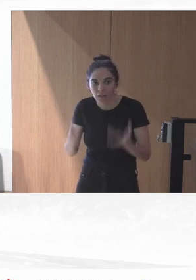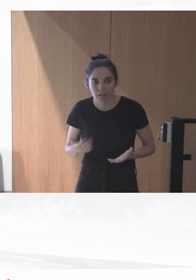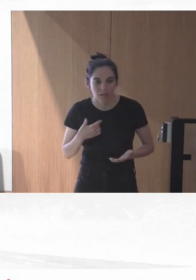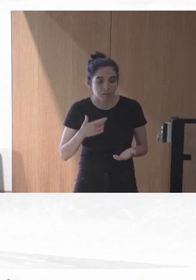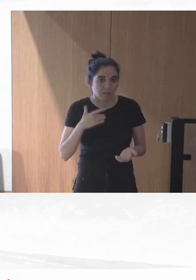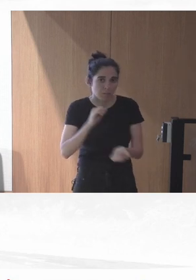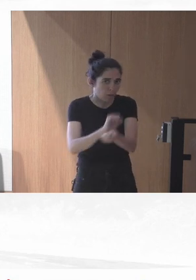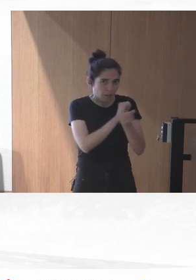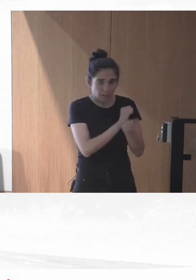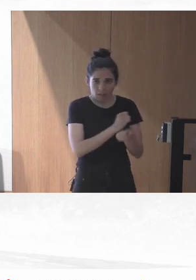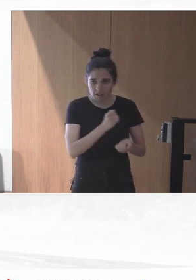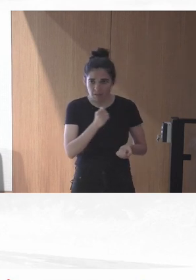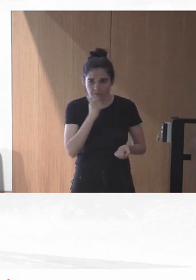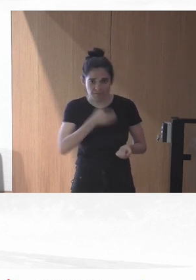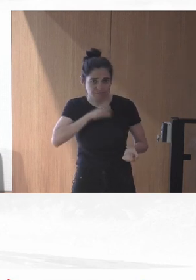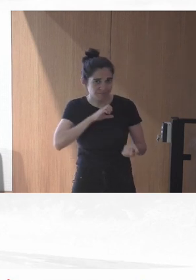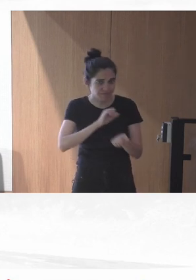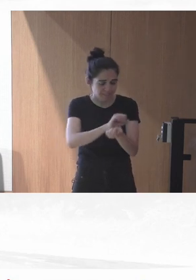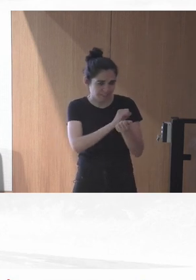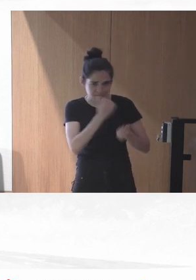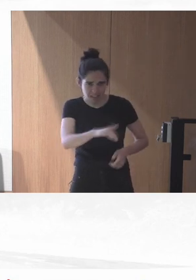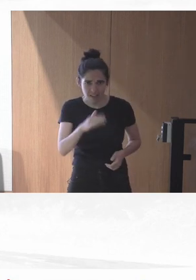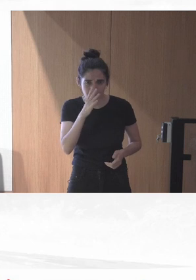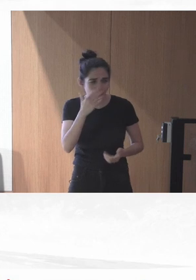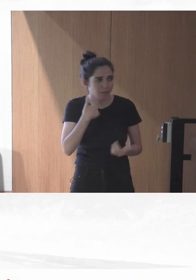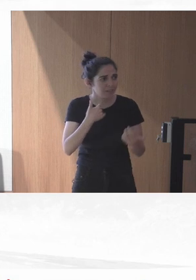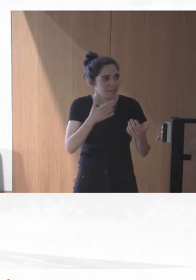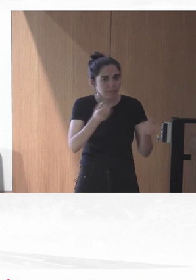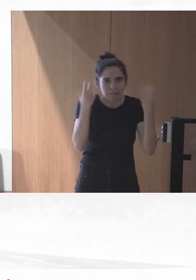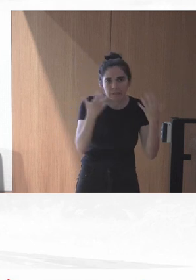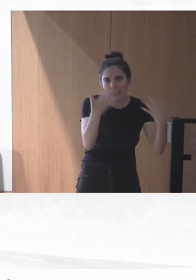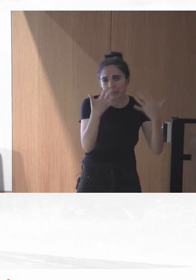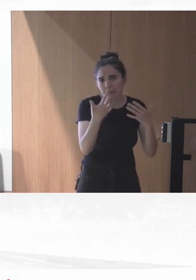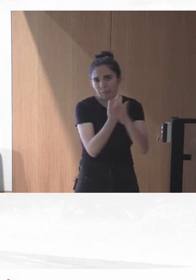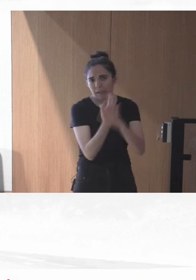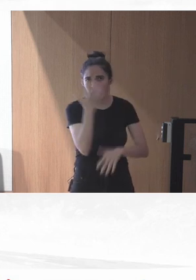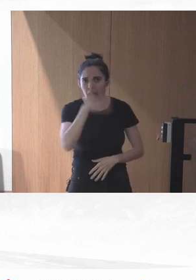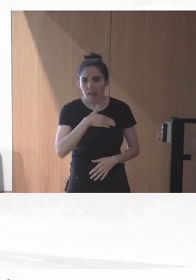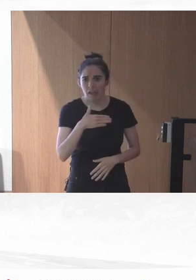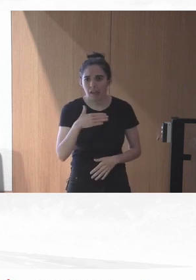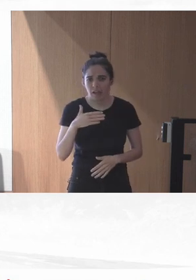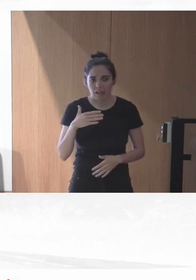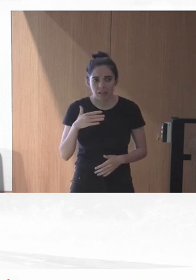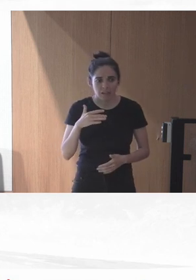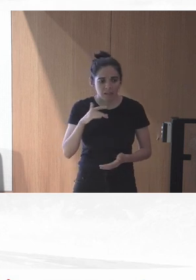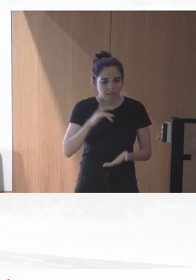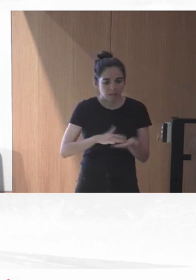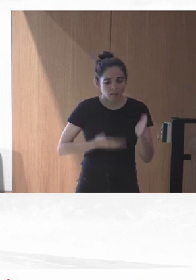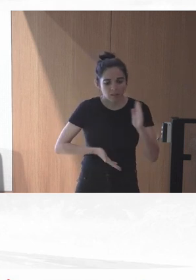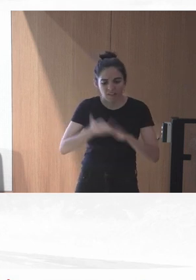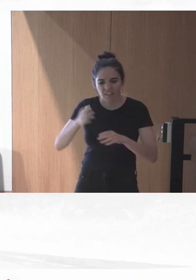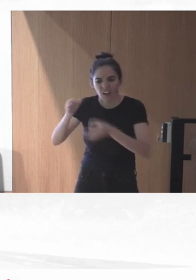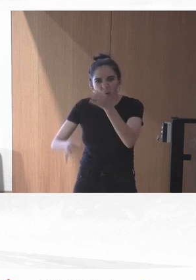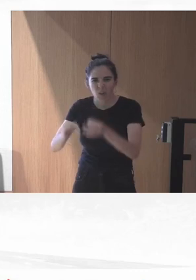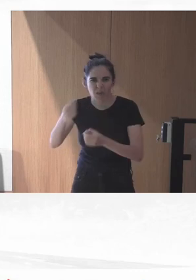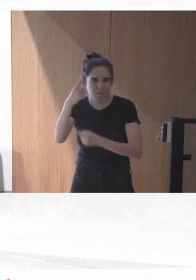muy malamente, ¿no? Porque no me enteraba, no me lo explicaban bien. Luego, cuando subí a los juzgados, me hacen preguntas